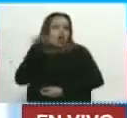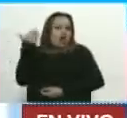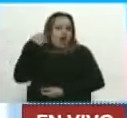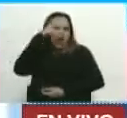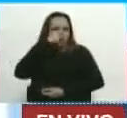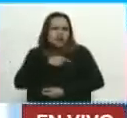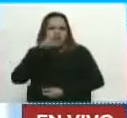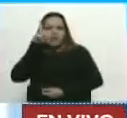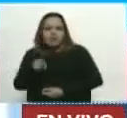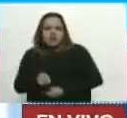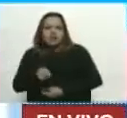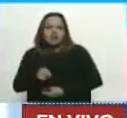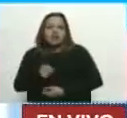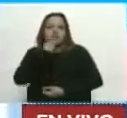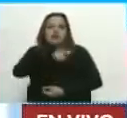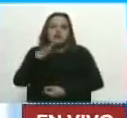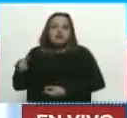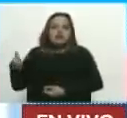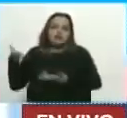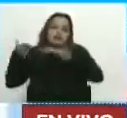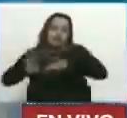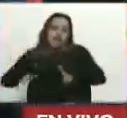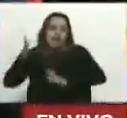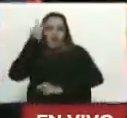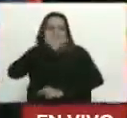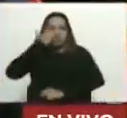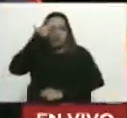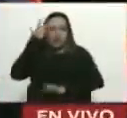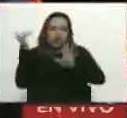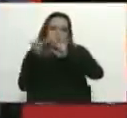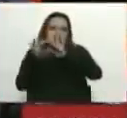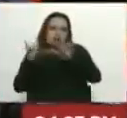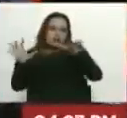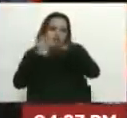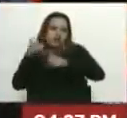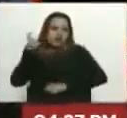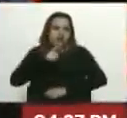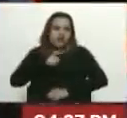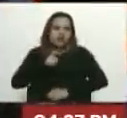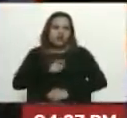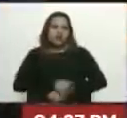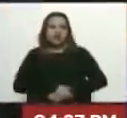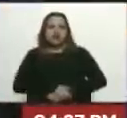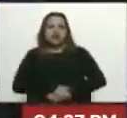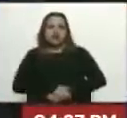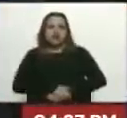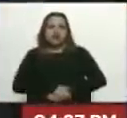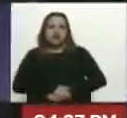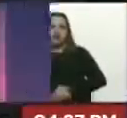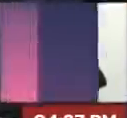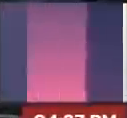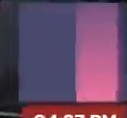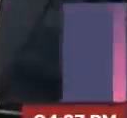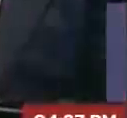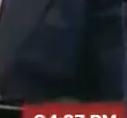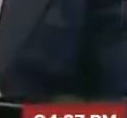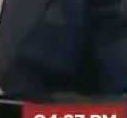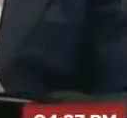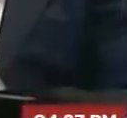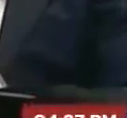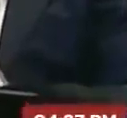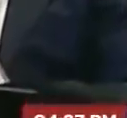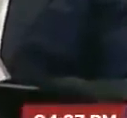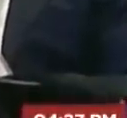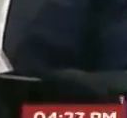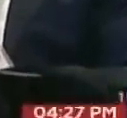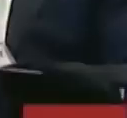los descendientes de África. Esa conexión necesaria para poder inventar nuevos procesos revolucionarios.